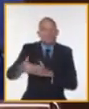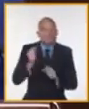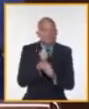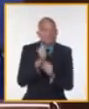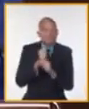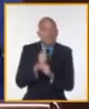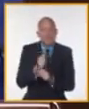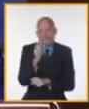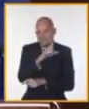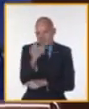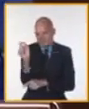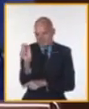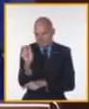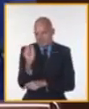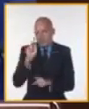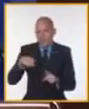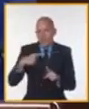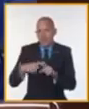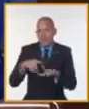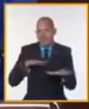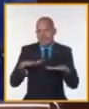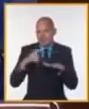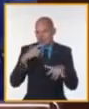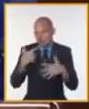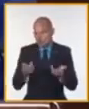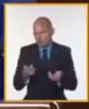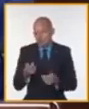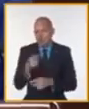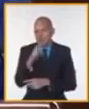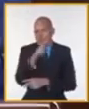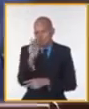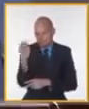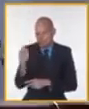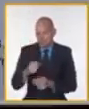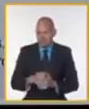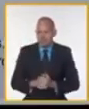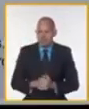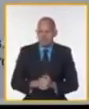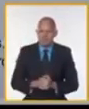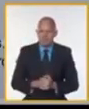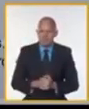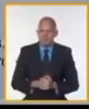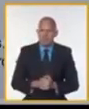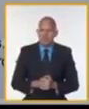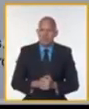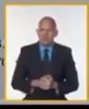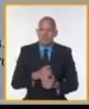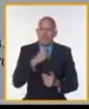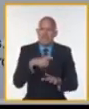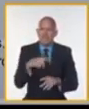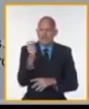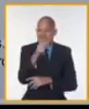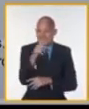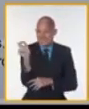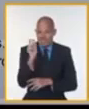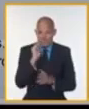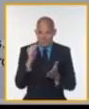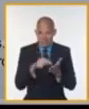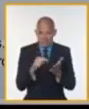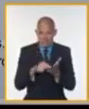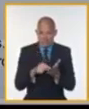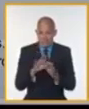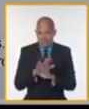mismas 220 acciones. De las 100 proyecciones, están aprobadas hasta la